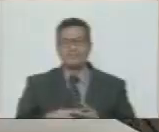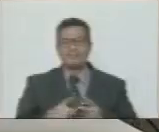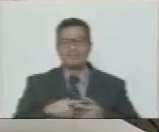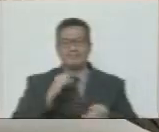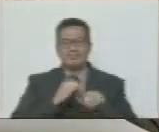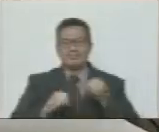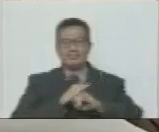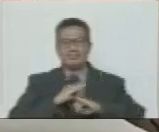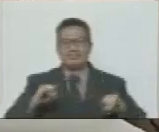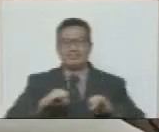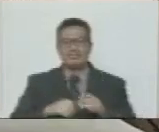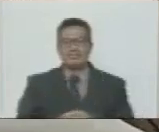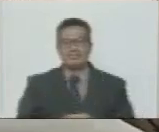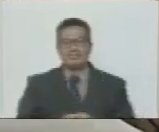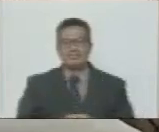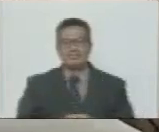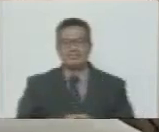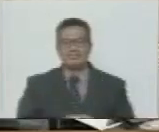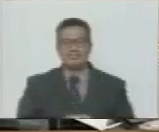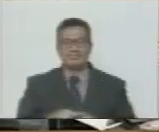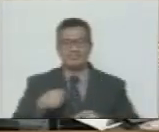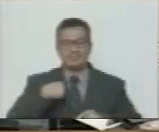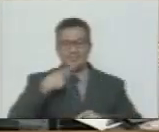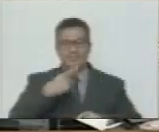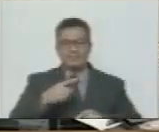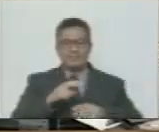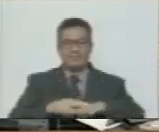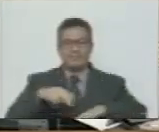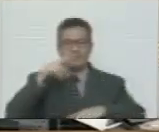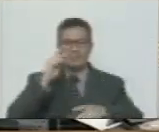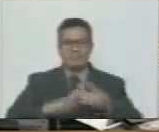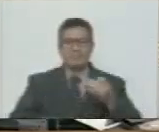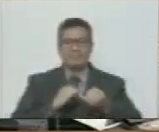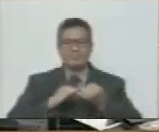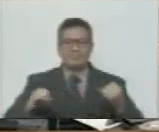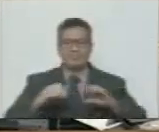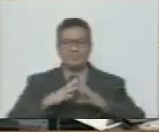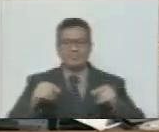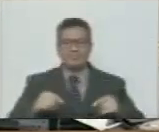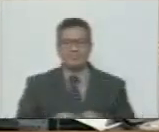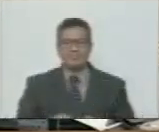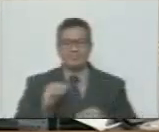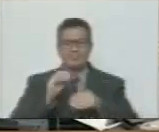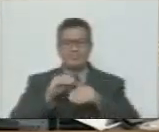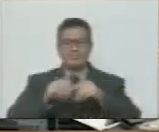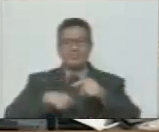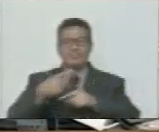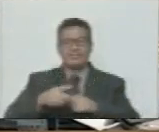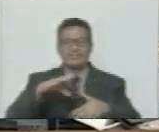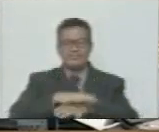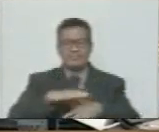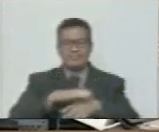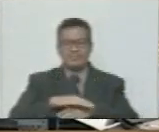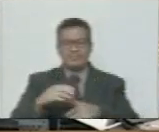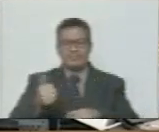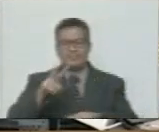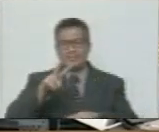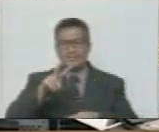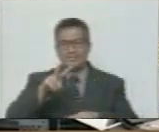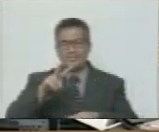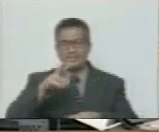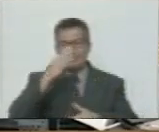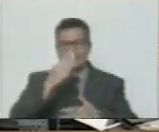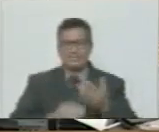subsecretaria. Agotada la agenda, ciudadano presidente. En consecuencia, se levanta la sesión y quedan todas y todos convocados para el próximo día martes